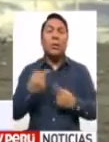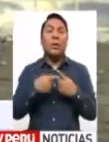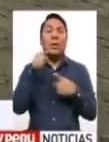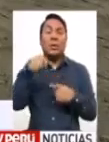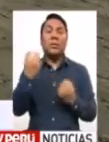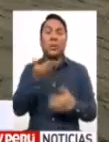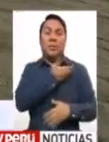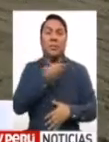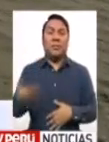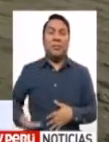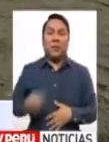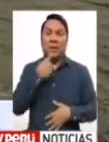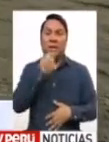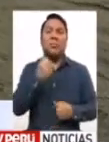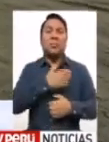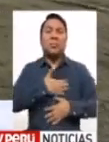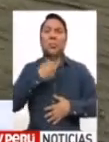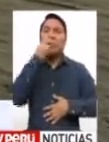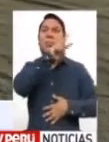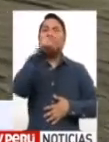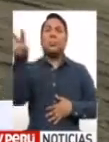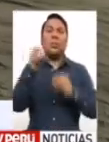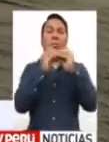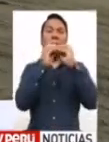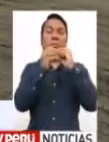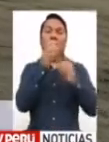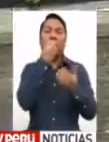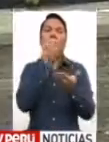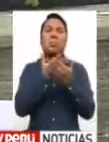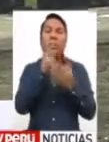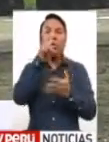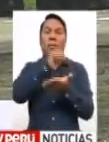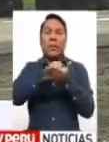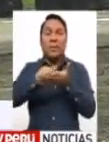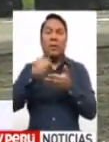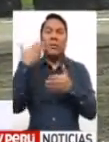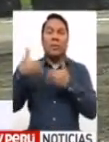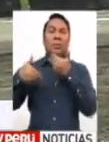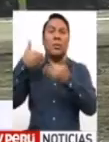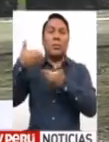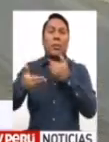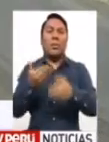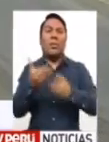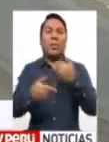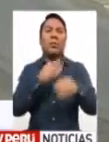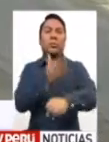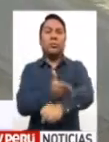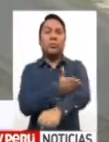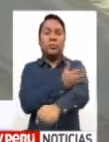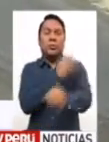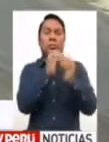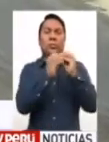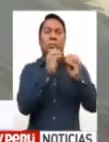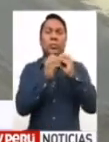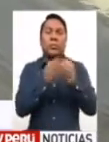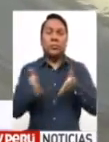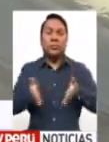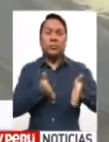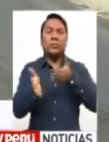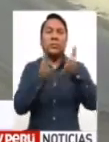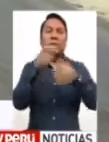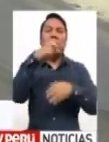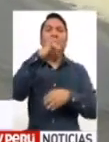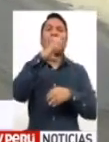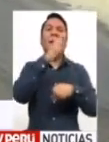satisfecho con el destrabe de las obras en los últimos dos meses se han liberado interferencias para avanzar en el eje vial pisco ica de